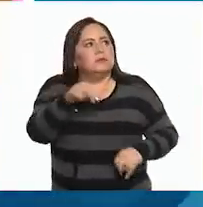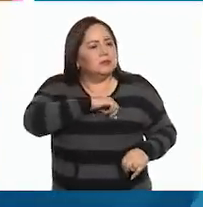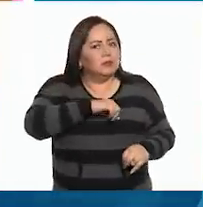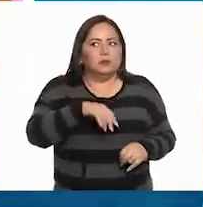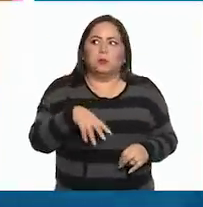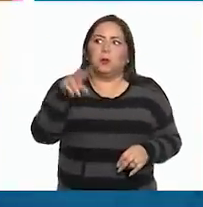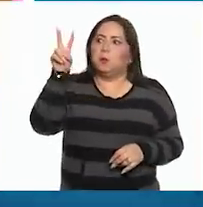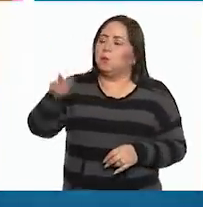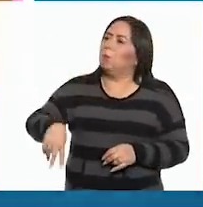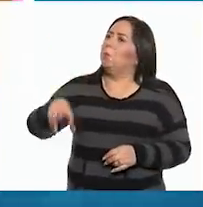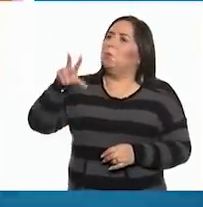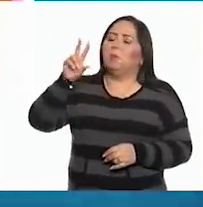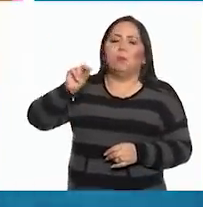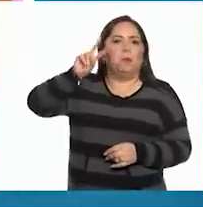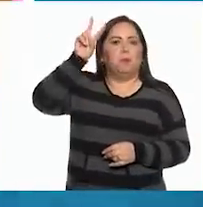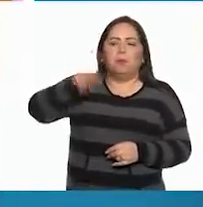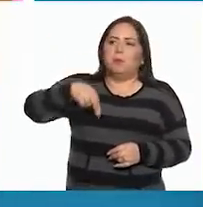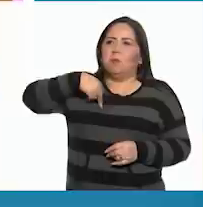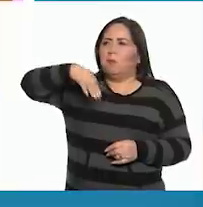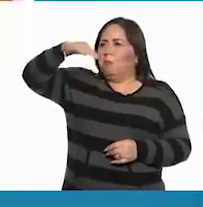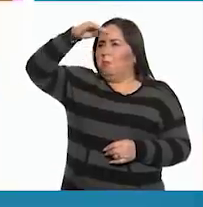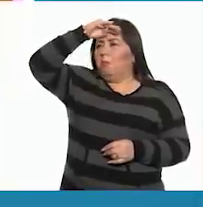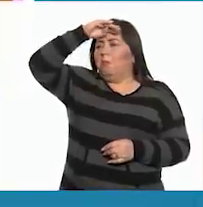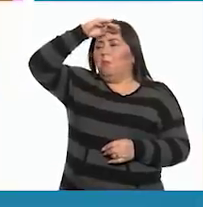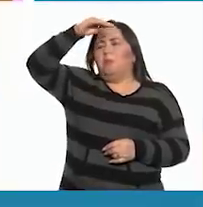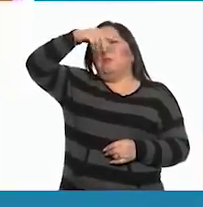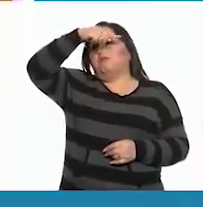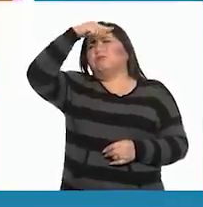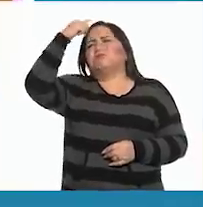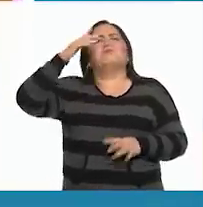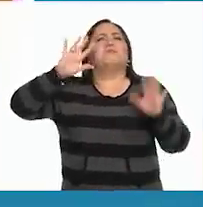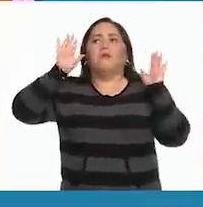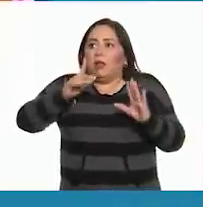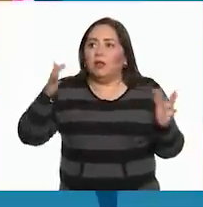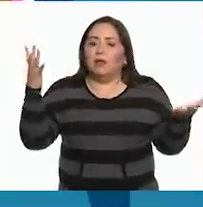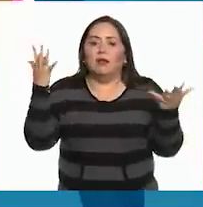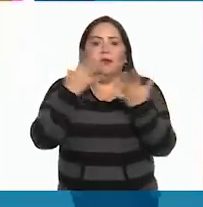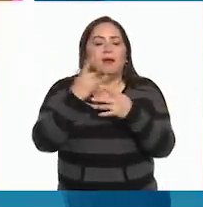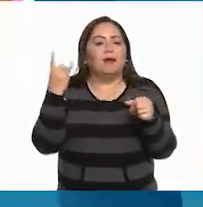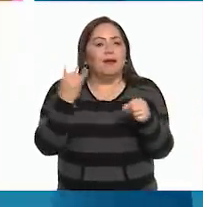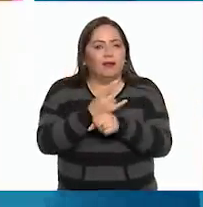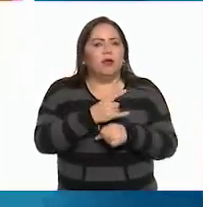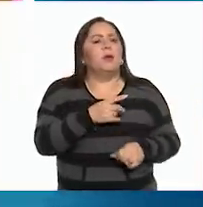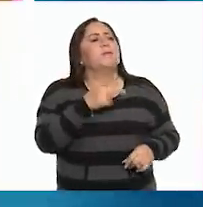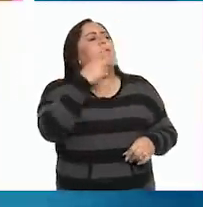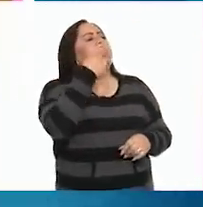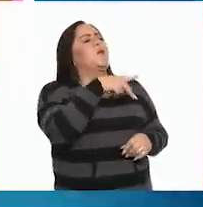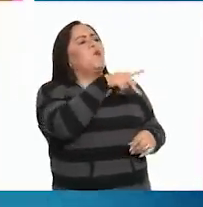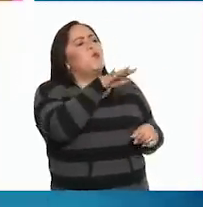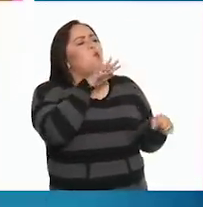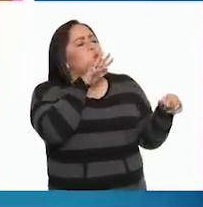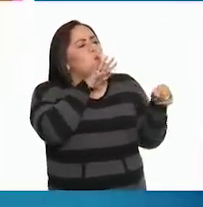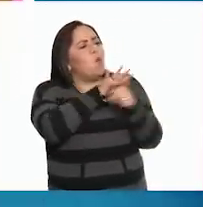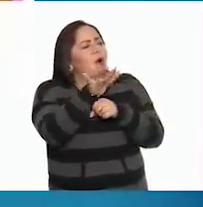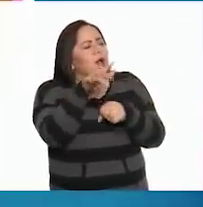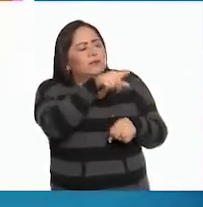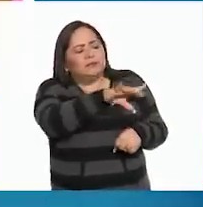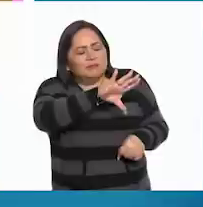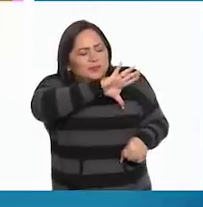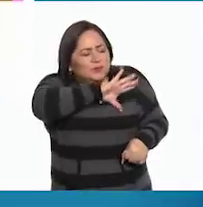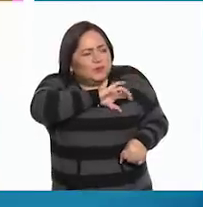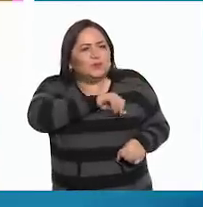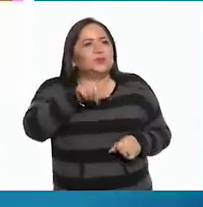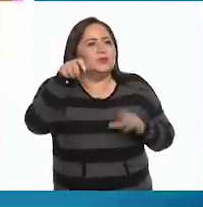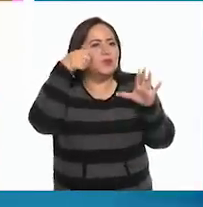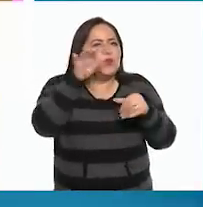No, Cupertino, la verdad que ni me pasó por la cabeza. Bueno, pero ¿cuál parte de la película fue la que más le